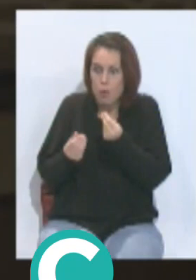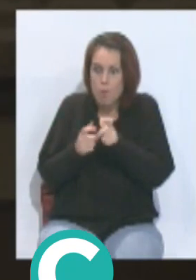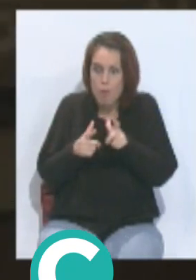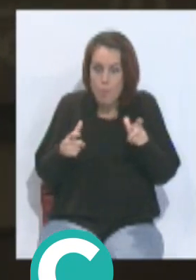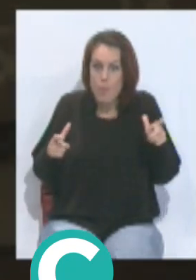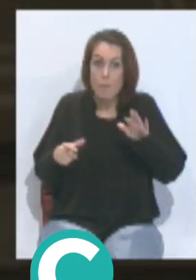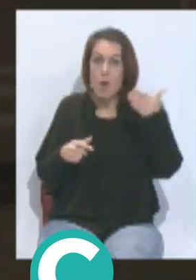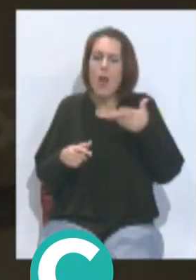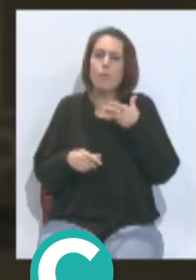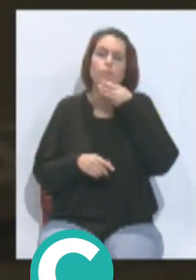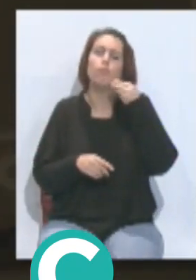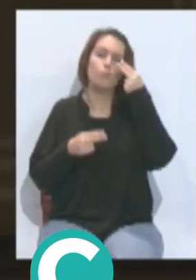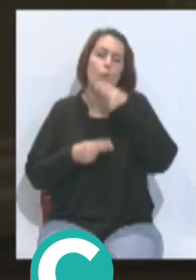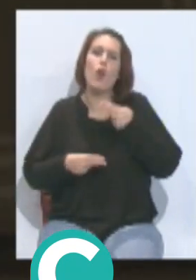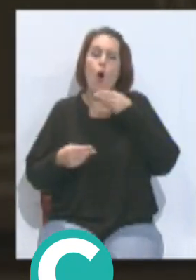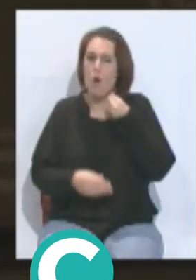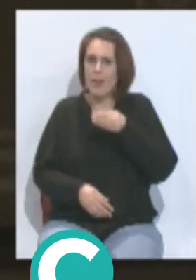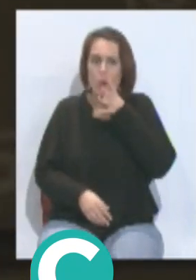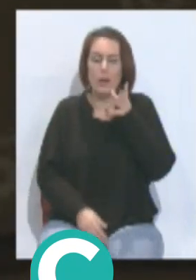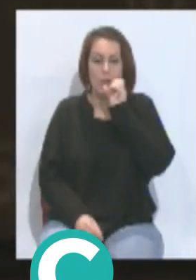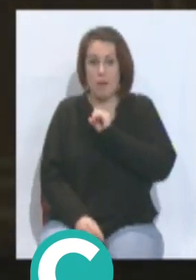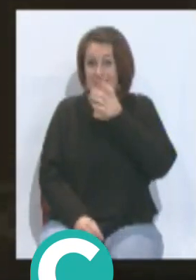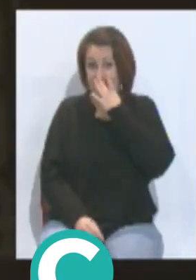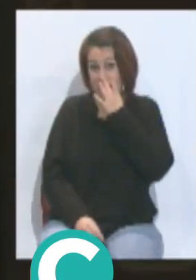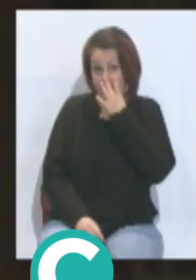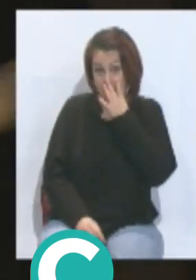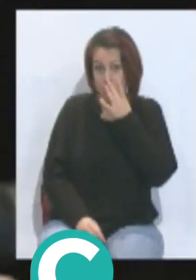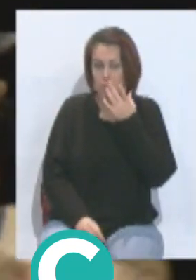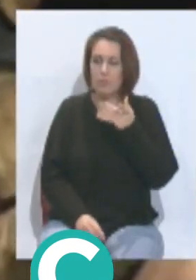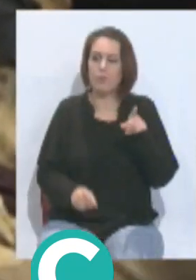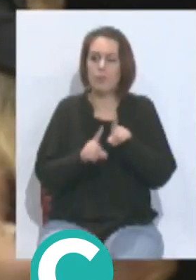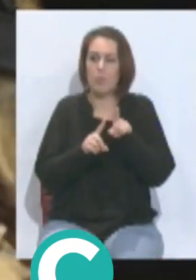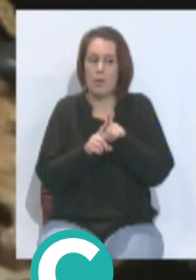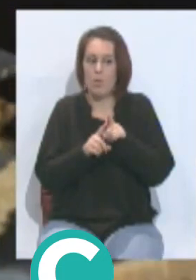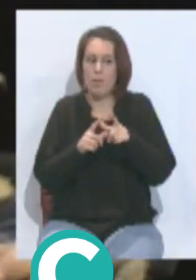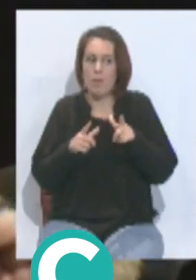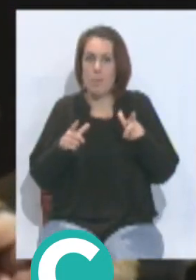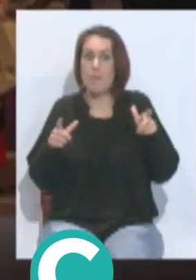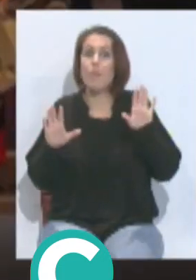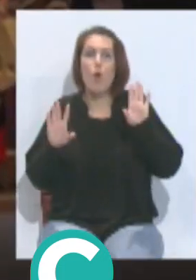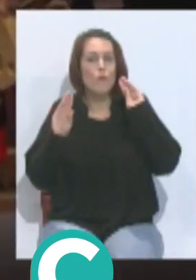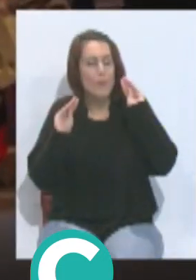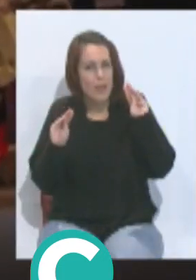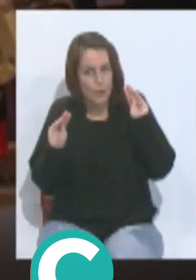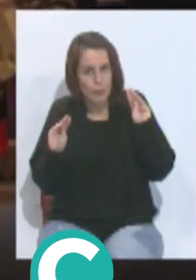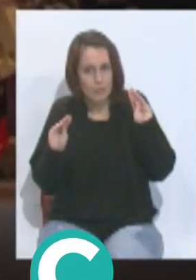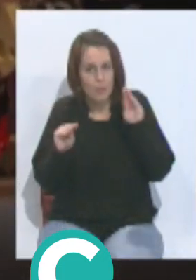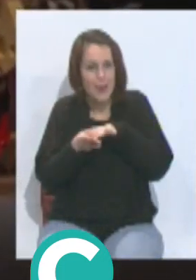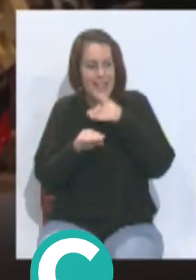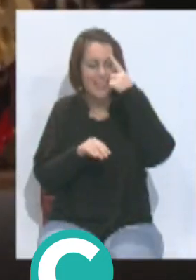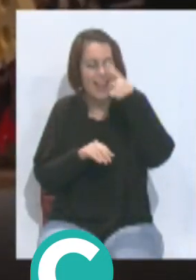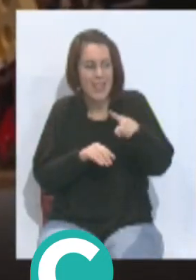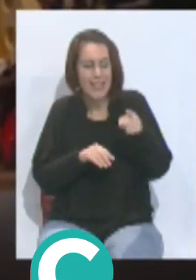fuera, y de mucho público joven, por las coplas de carnaval se ha crecido exponencialmente, pero sin embargo la formación, uh-huh, para